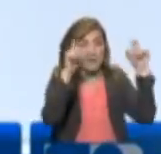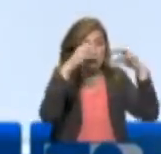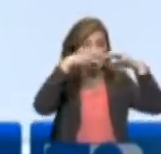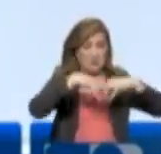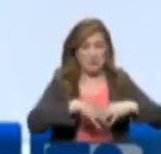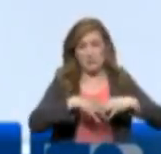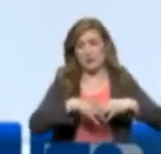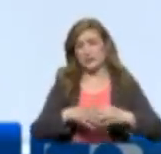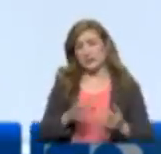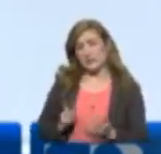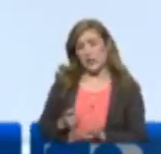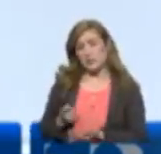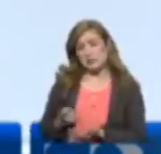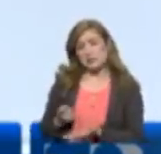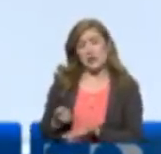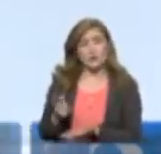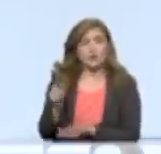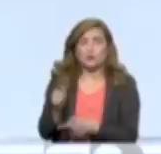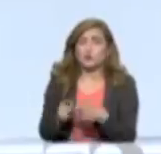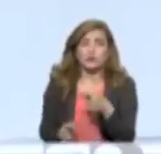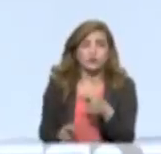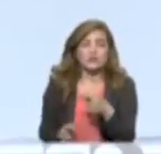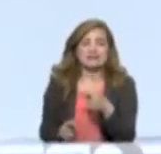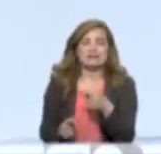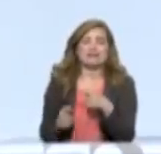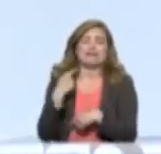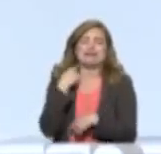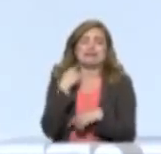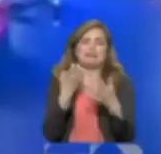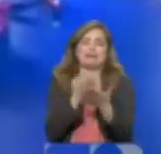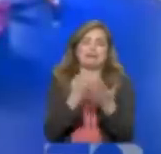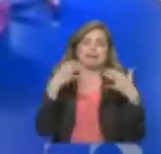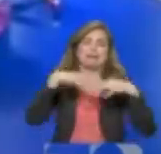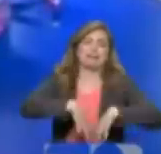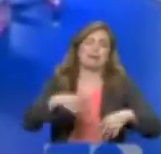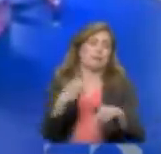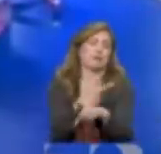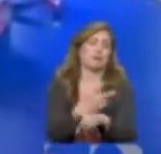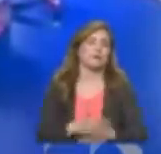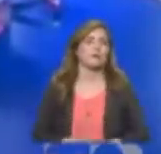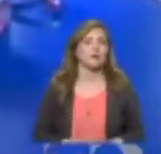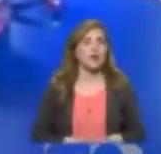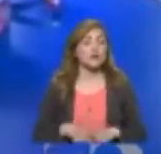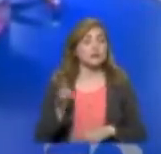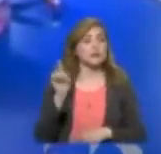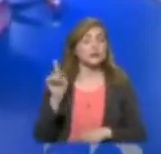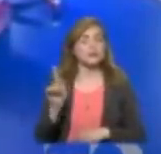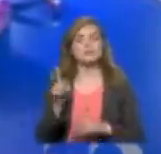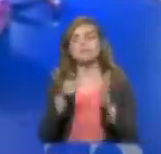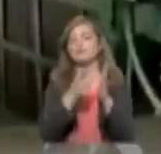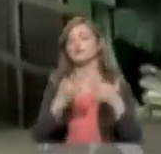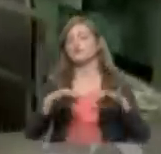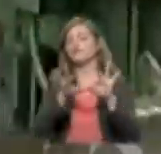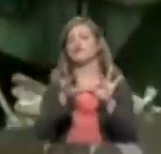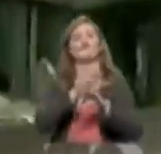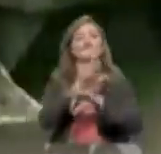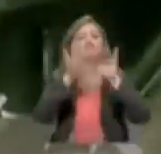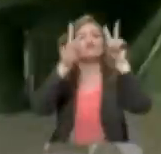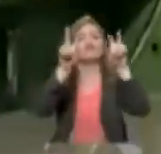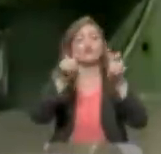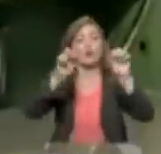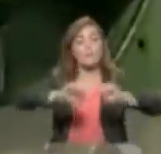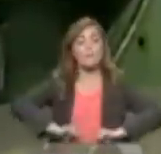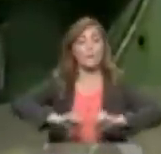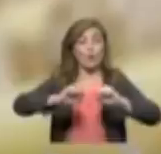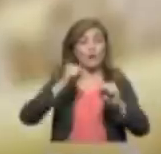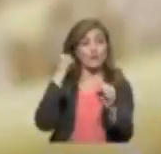llega a ese punto de equilibrio comercial sin que sea de pagar alguna indemnización otro de los puntos en los que el ministro hizo hincapié es en la posibilidad